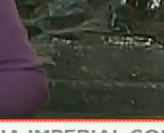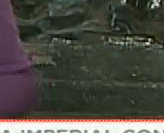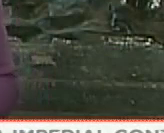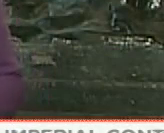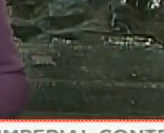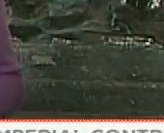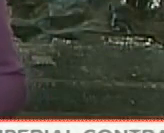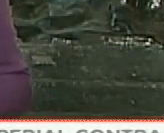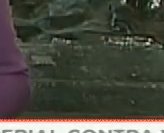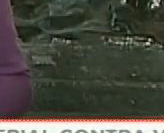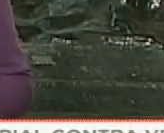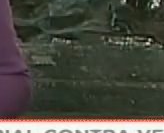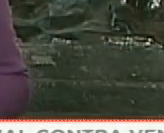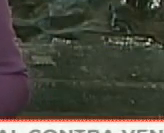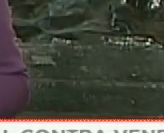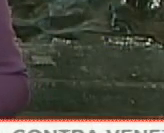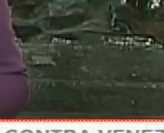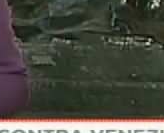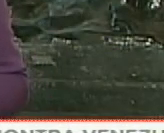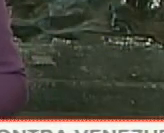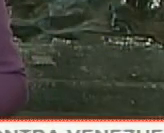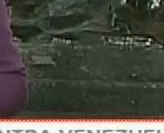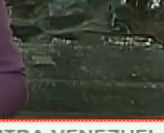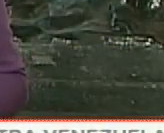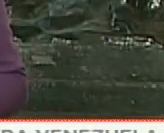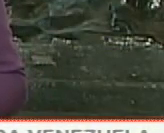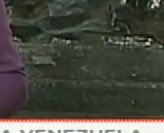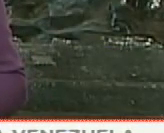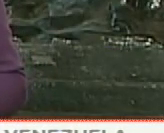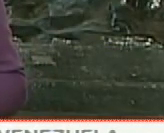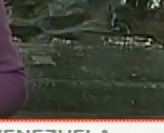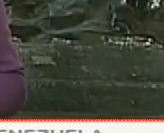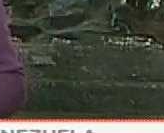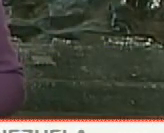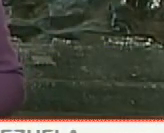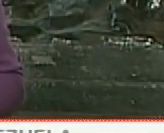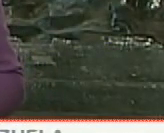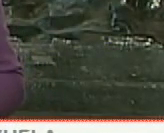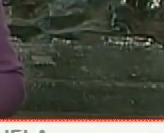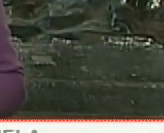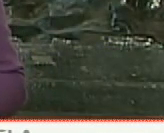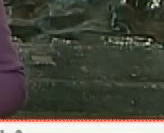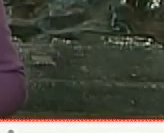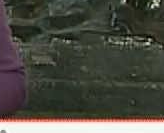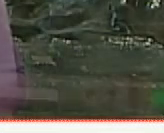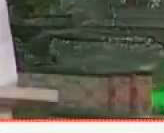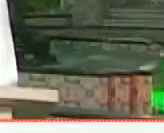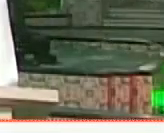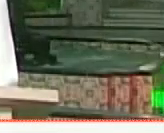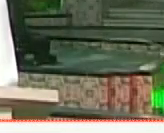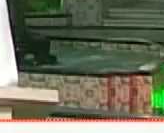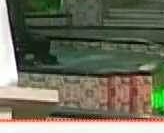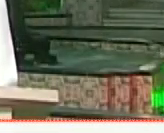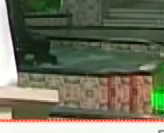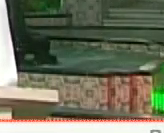hasta ahora el Vicepresidente Sectorial para la Comunicación, Cultura y Turismo, doctor Jorge Rodríguez, se dirige al país. Escuchemos.